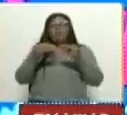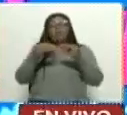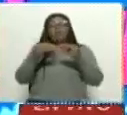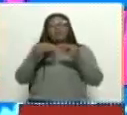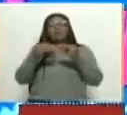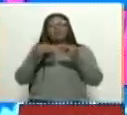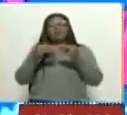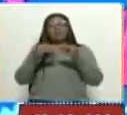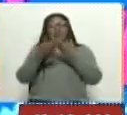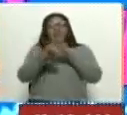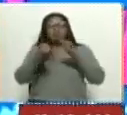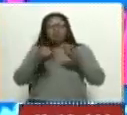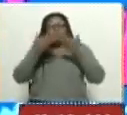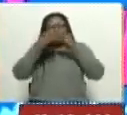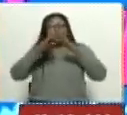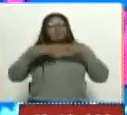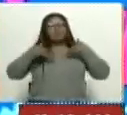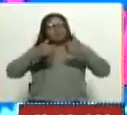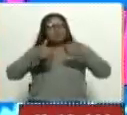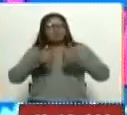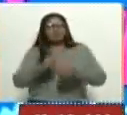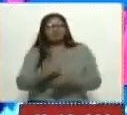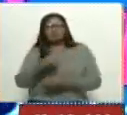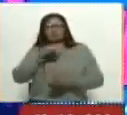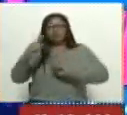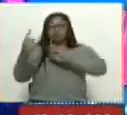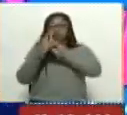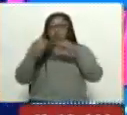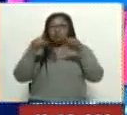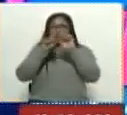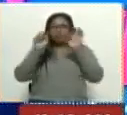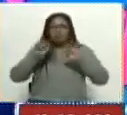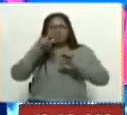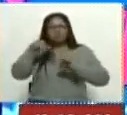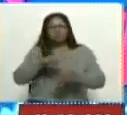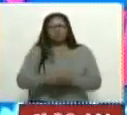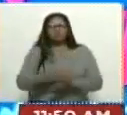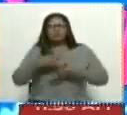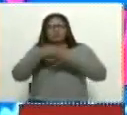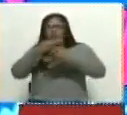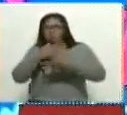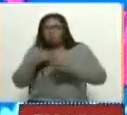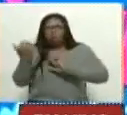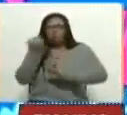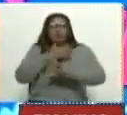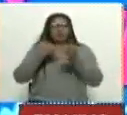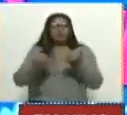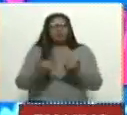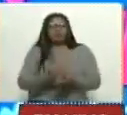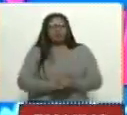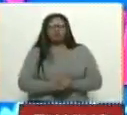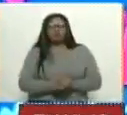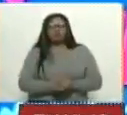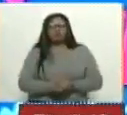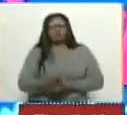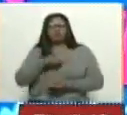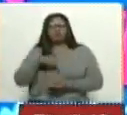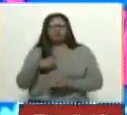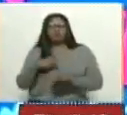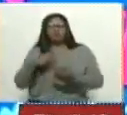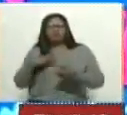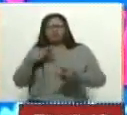a la salud y hemos también enfrentado los intentos de magnicidio los intentos de violencia